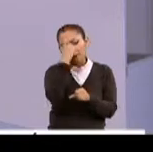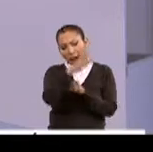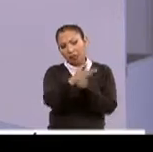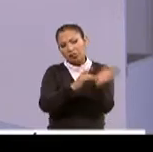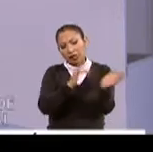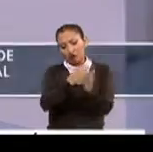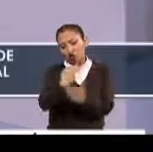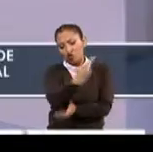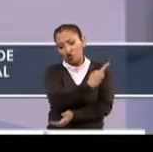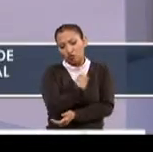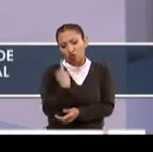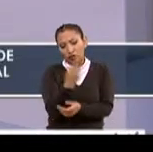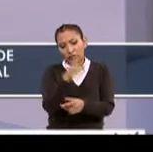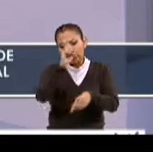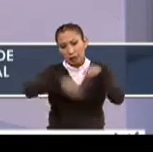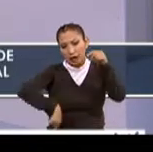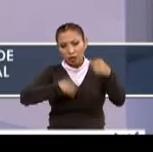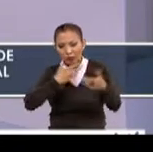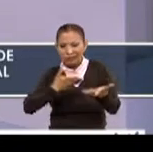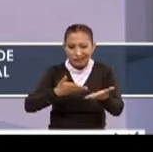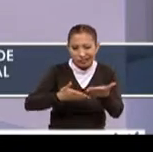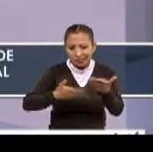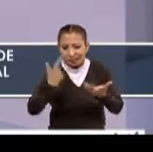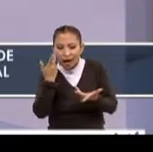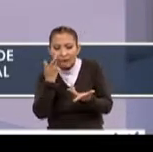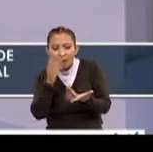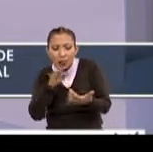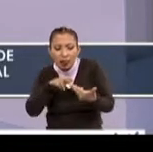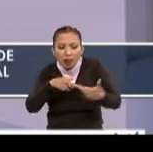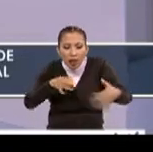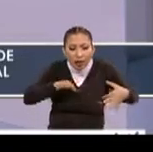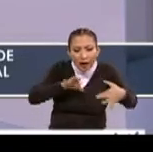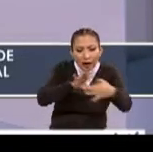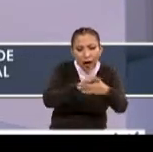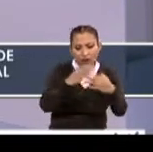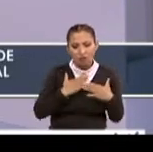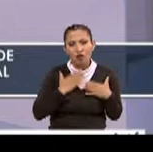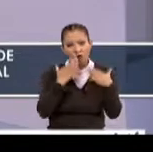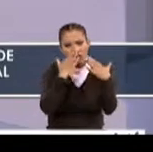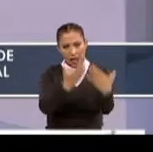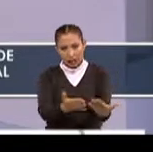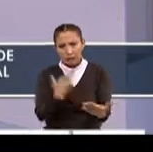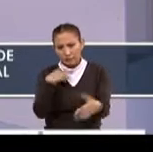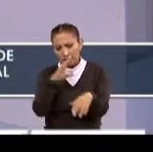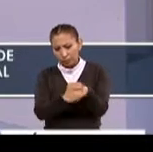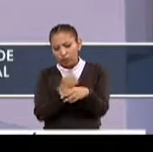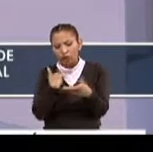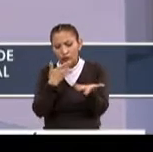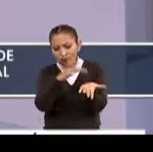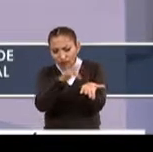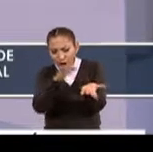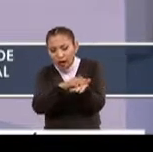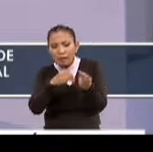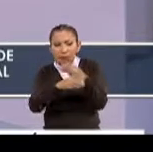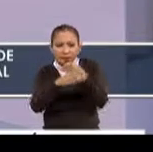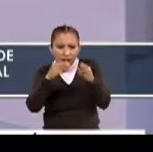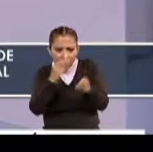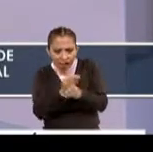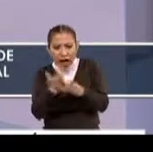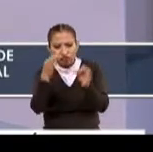que entre nosotros se derribaran barreras y se establecieran lazos de confianza que nos permitieran obtener